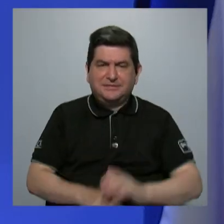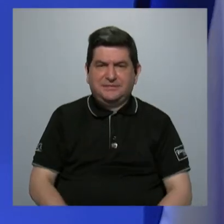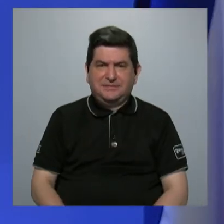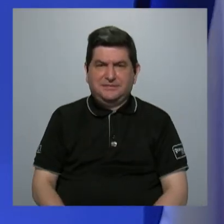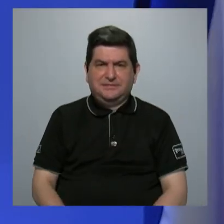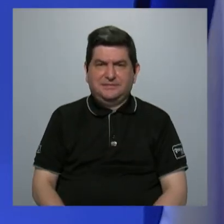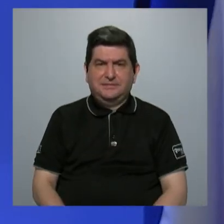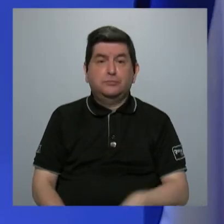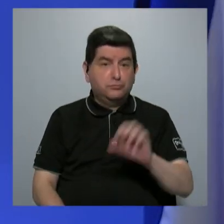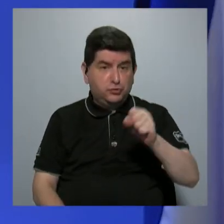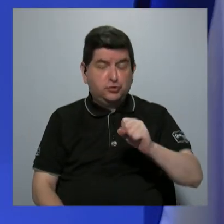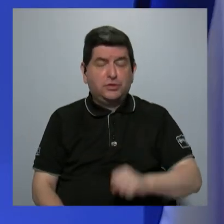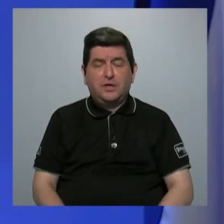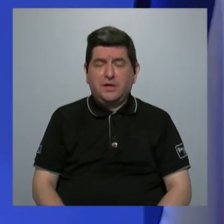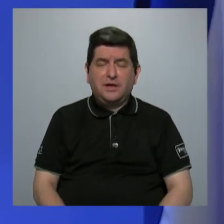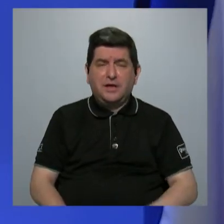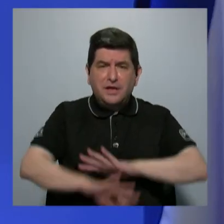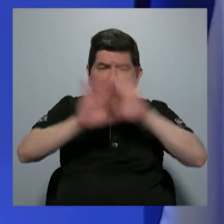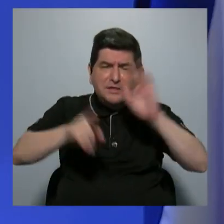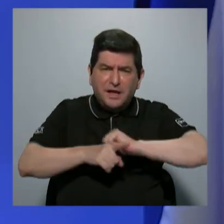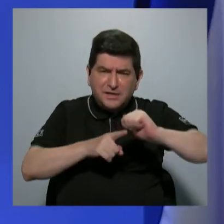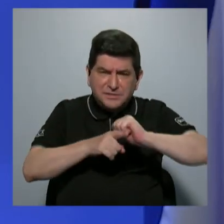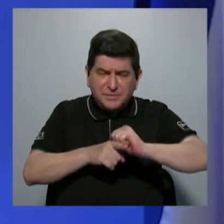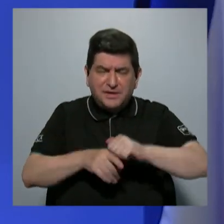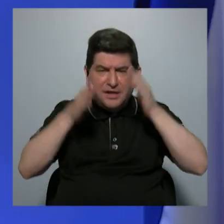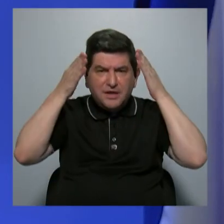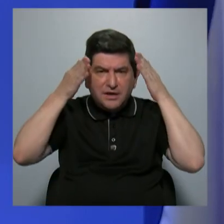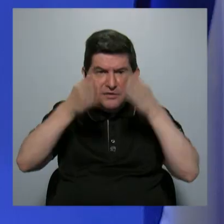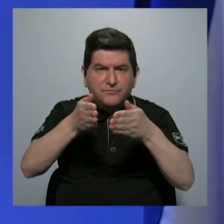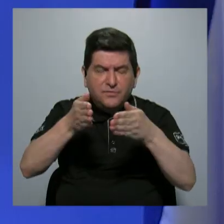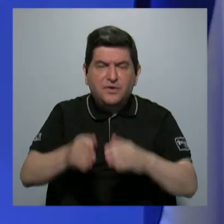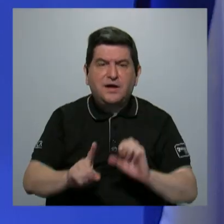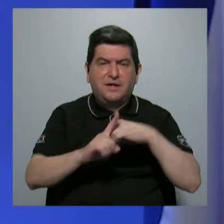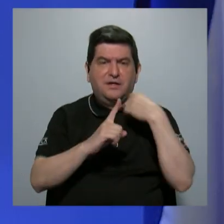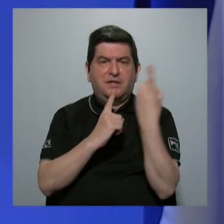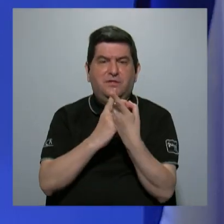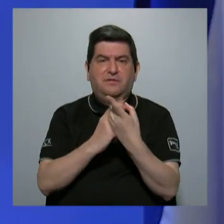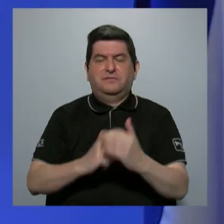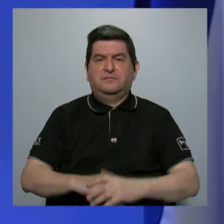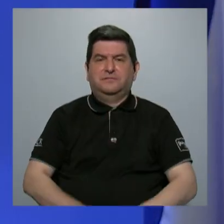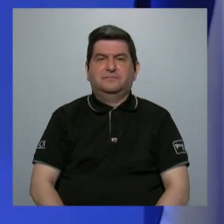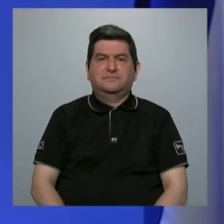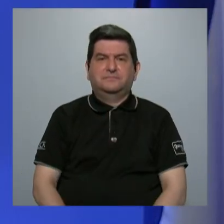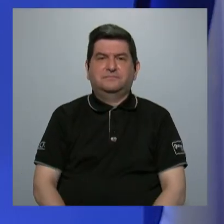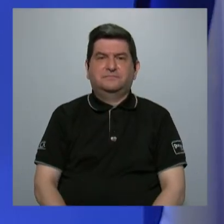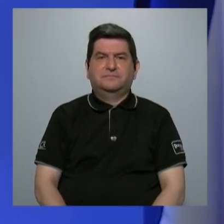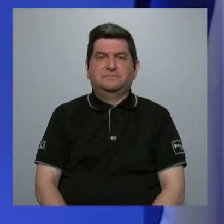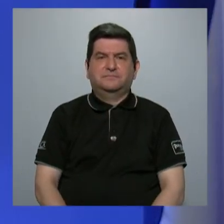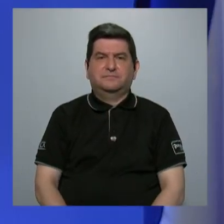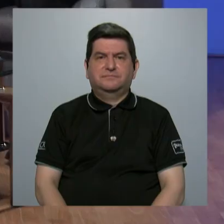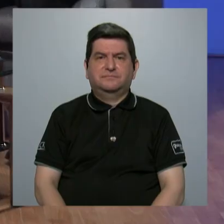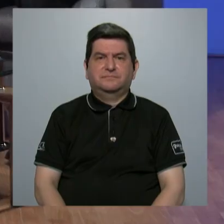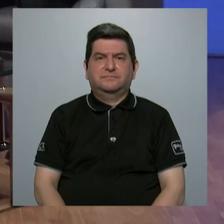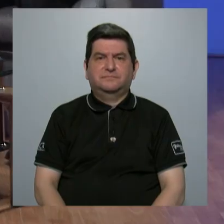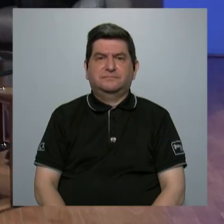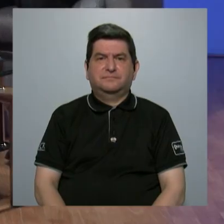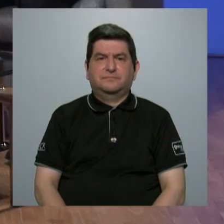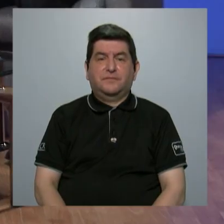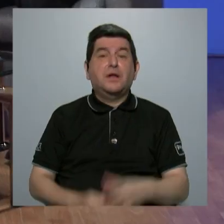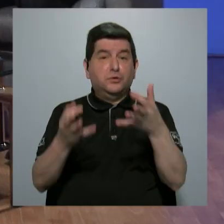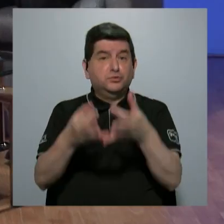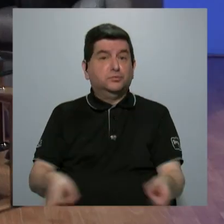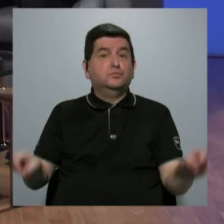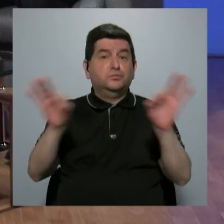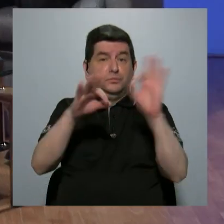suerte de ejercicio de transparencia dirigido hacia la sociedad civil. Y creo que eso es